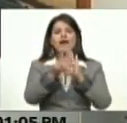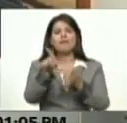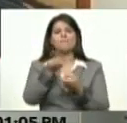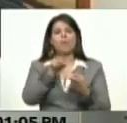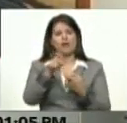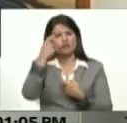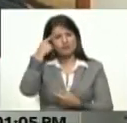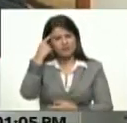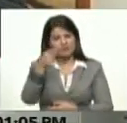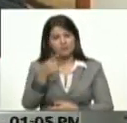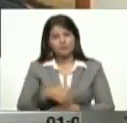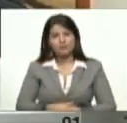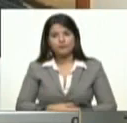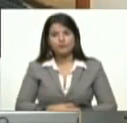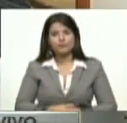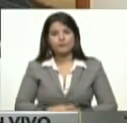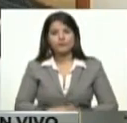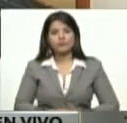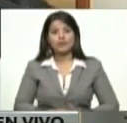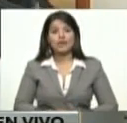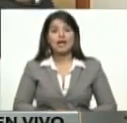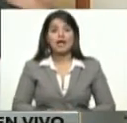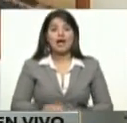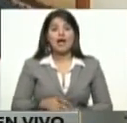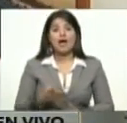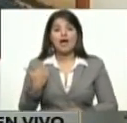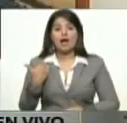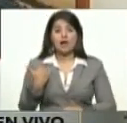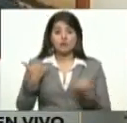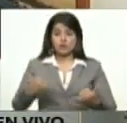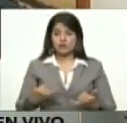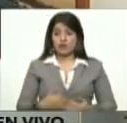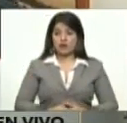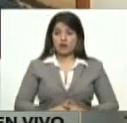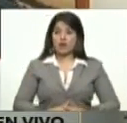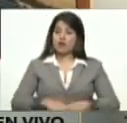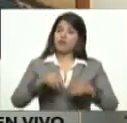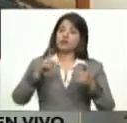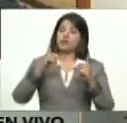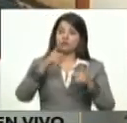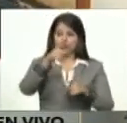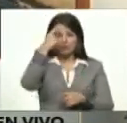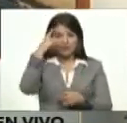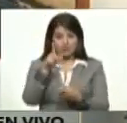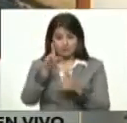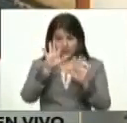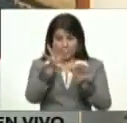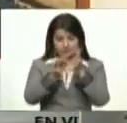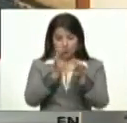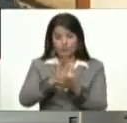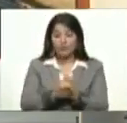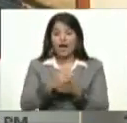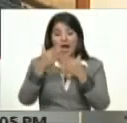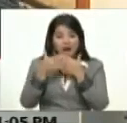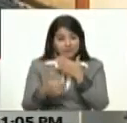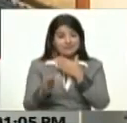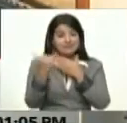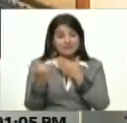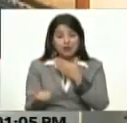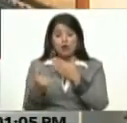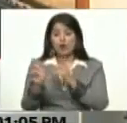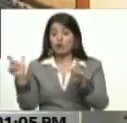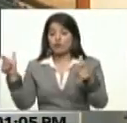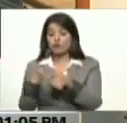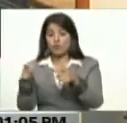renta, es que la tasa que se le cobra, la alícuota que se le va a cobrar de ahora en adelante al